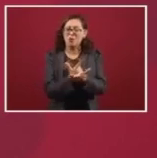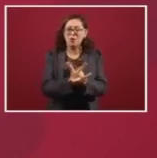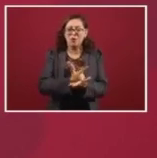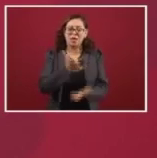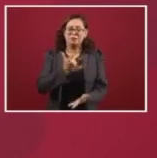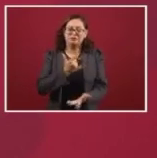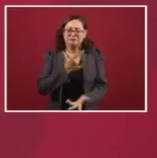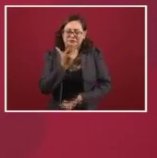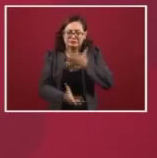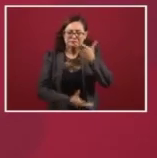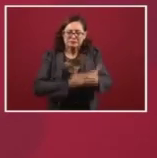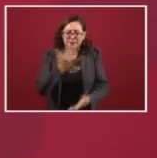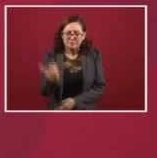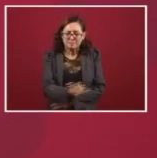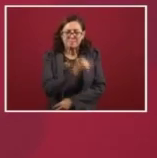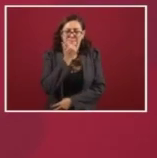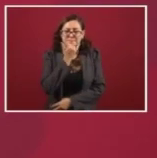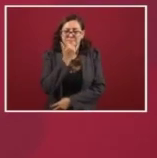mexicanos,